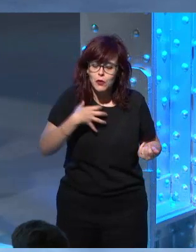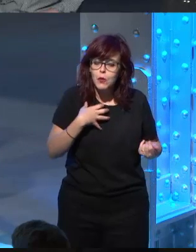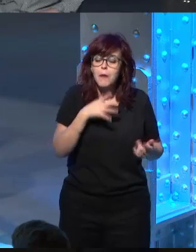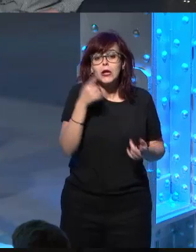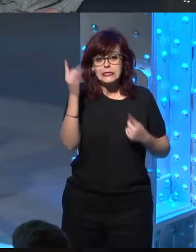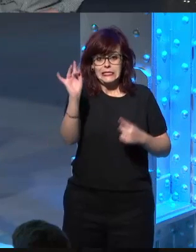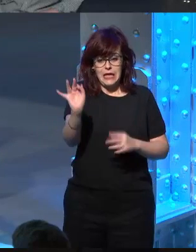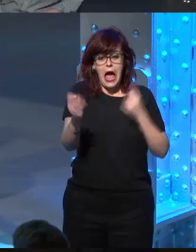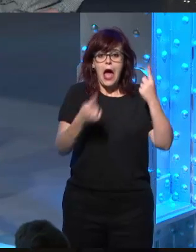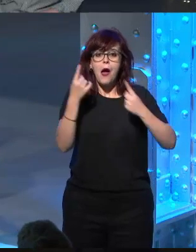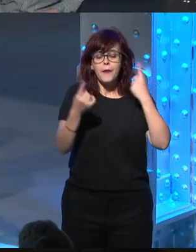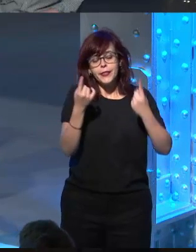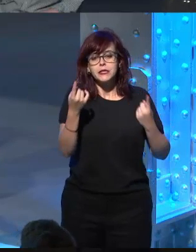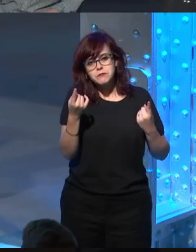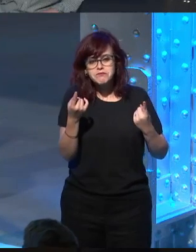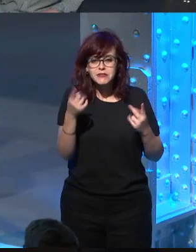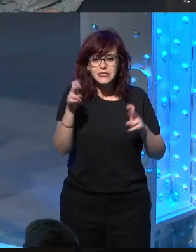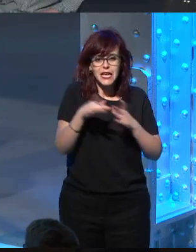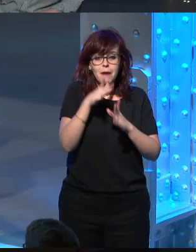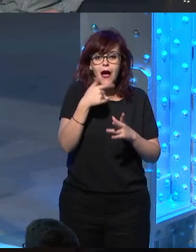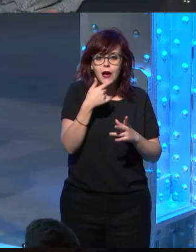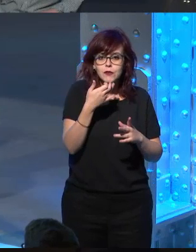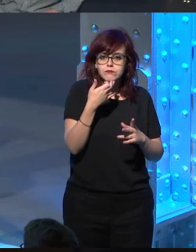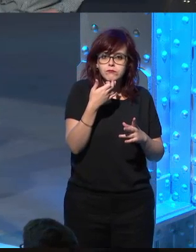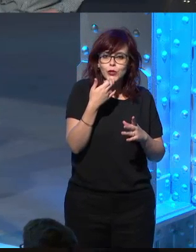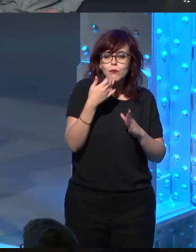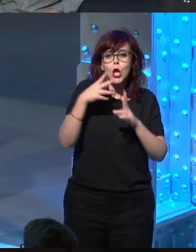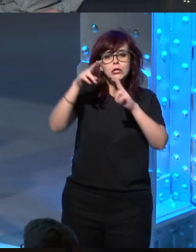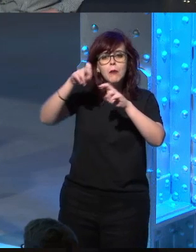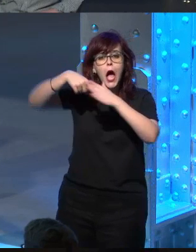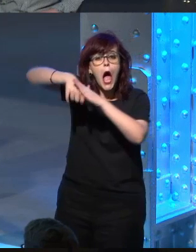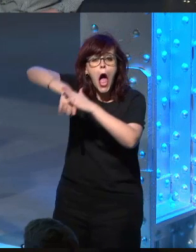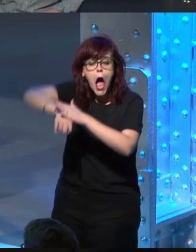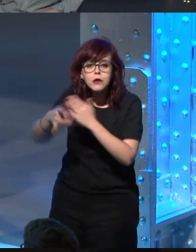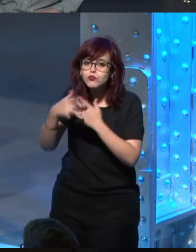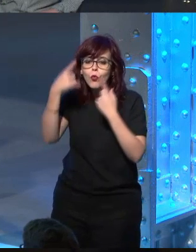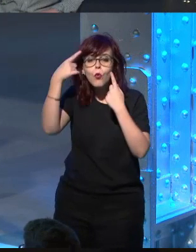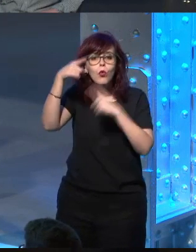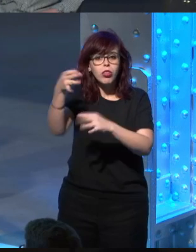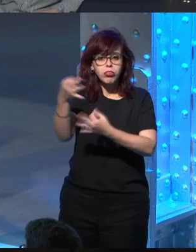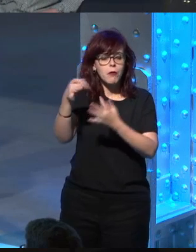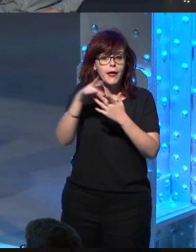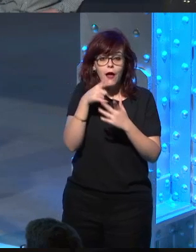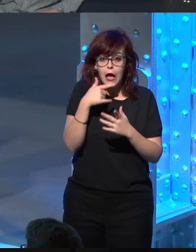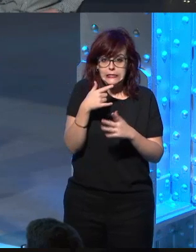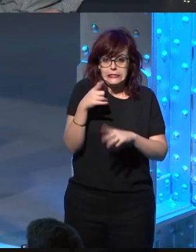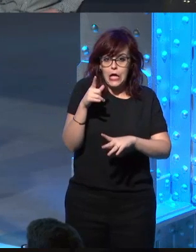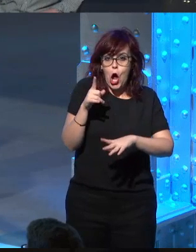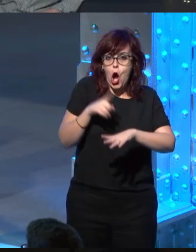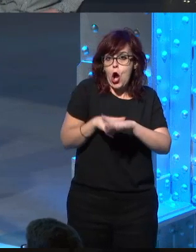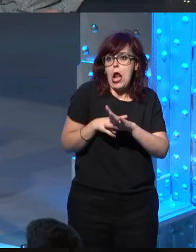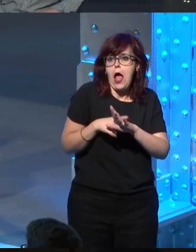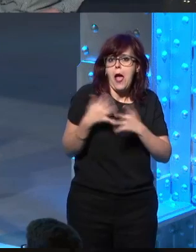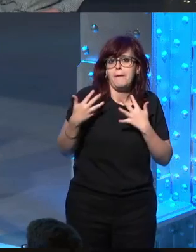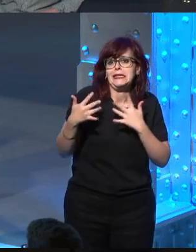muchas veces se tiende a ir a la inmediatez en asuntos que no tienes que regirte por ellos. Es decir, muchos asuntos no tienes que buscar en la última hora, el breaking news, sino a lo mejor